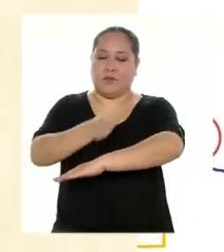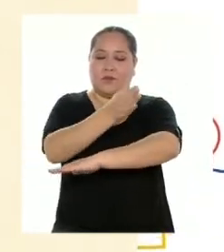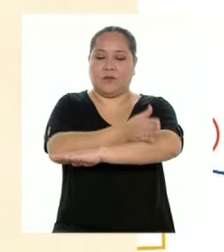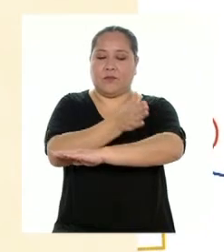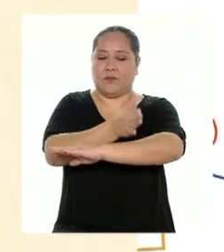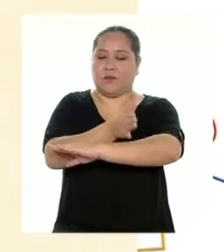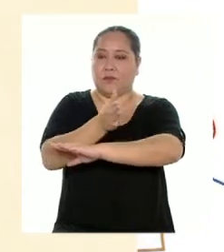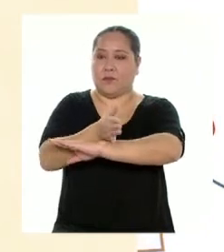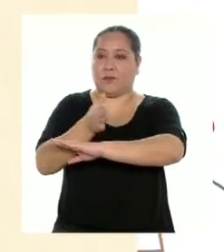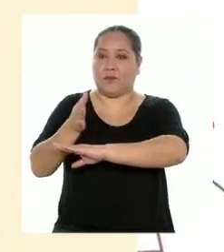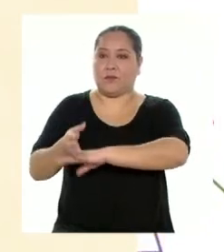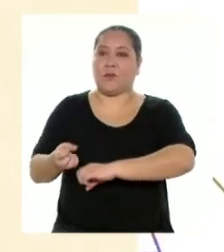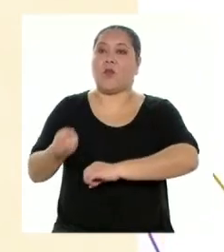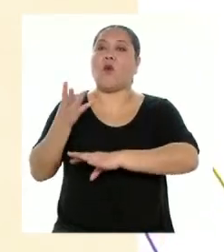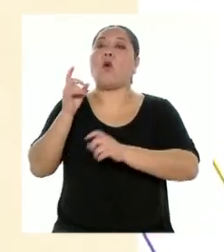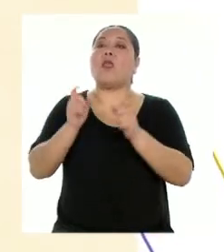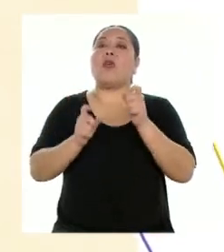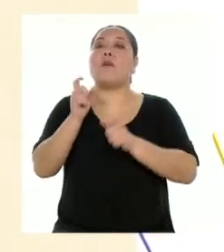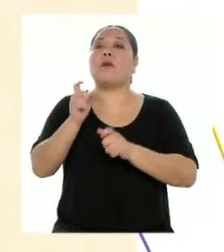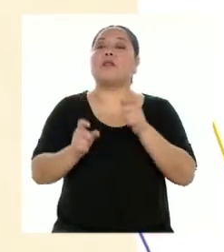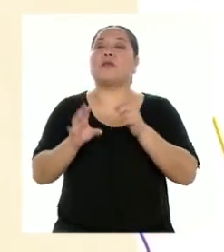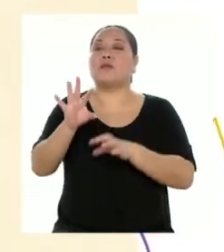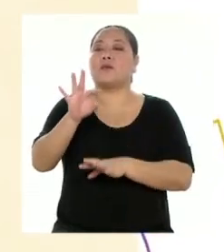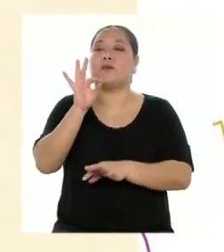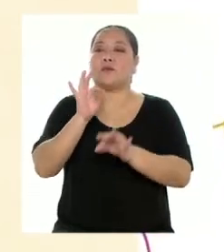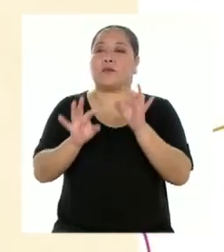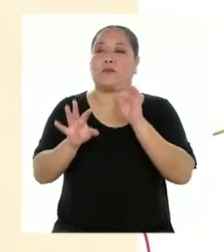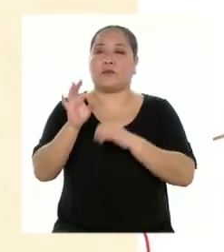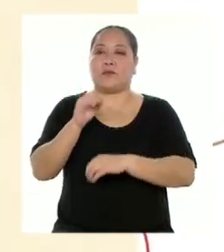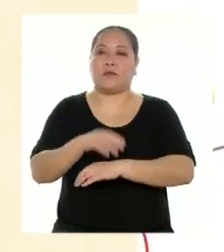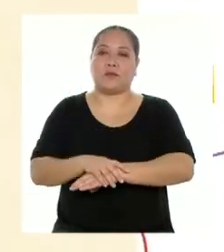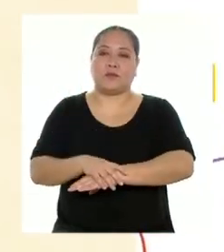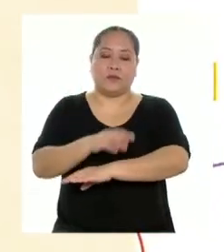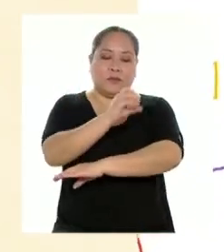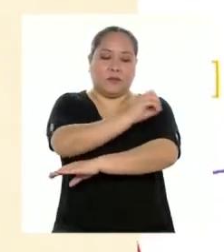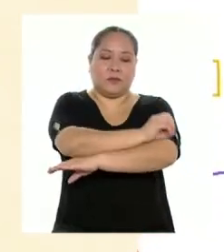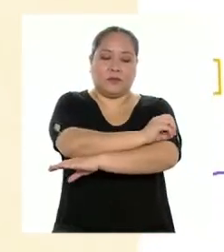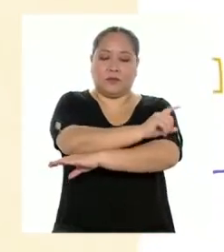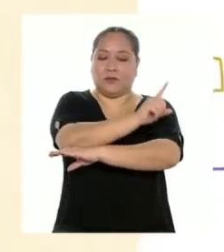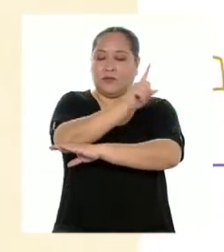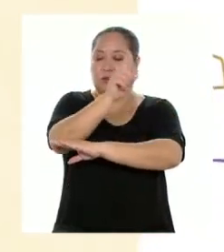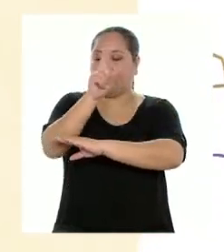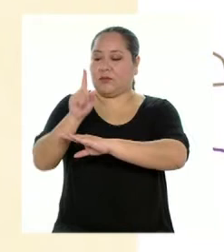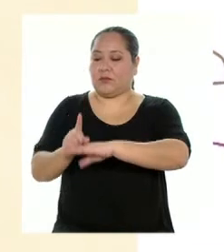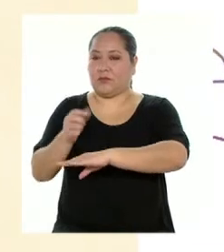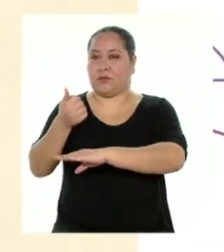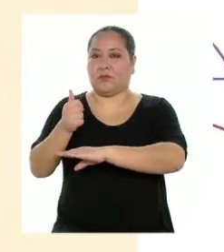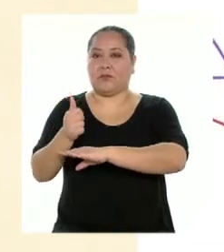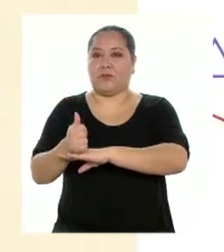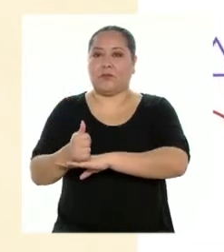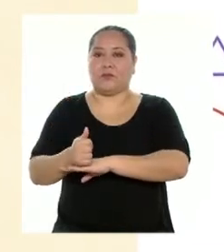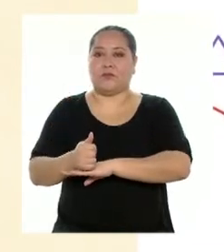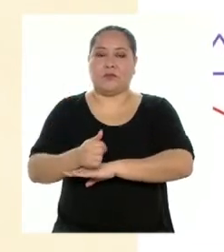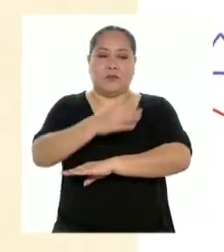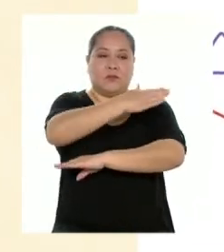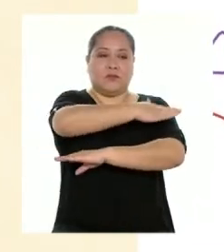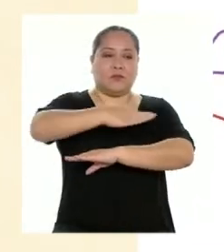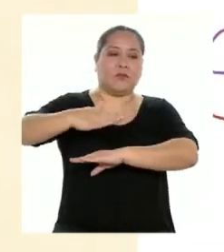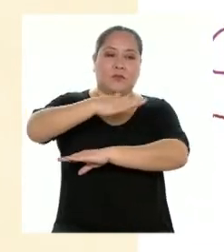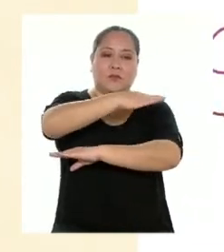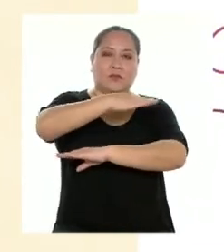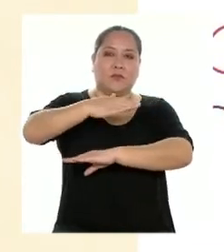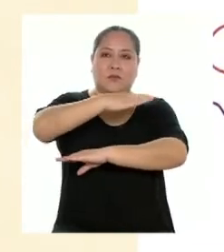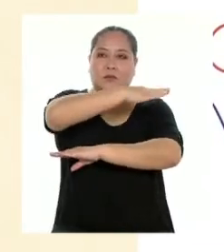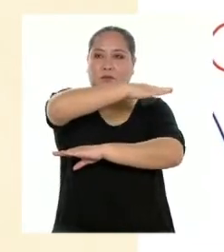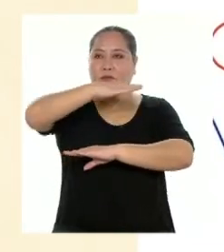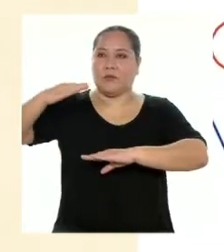frecuencia, que es la cantidad de personas que seleccionó cada opción, del 0 al 10. Ahora trazamos barras horizontales,